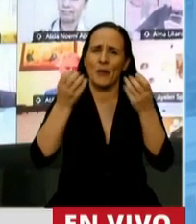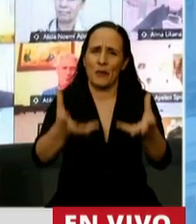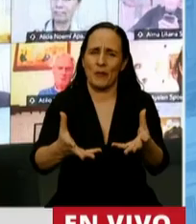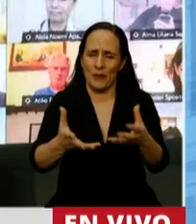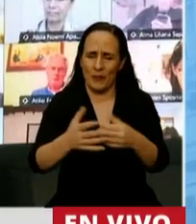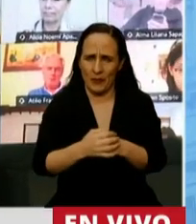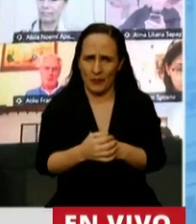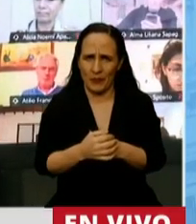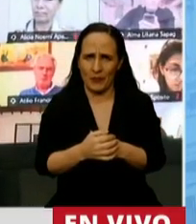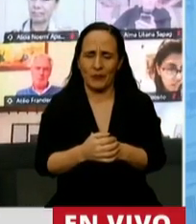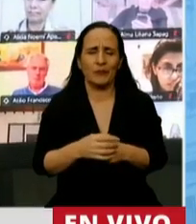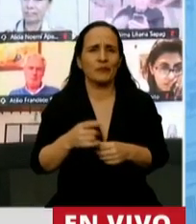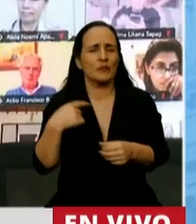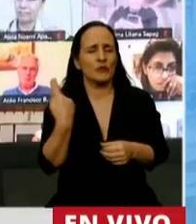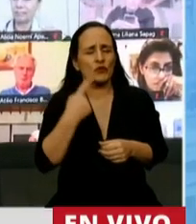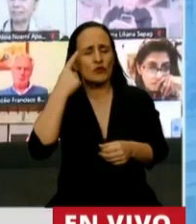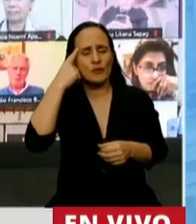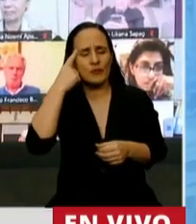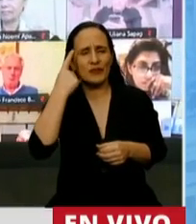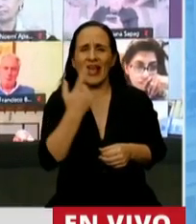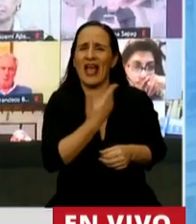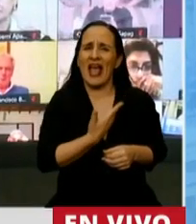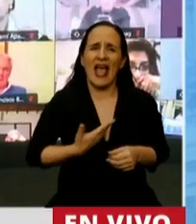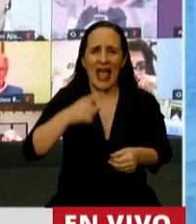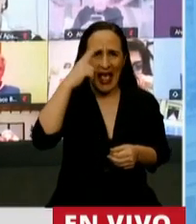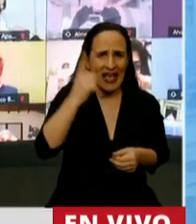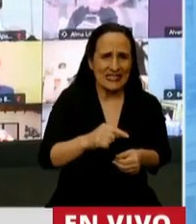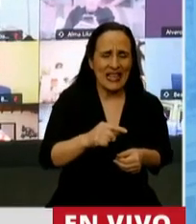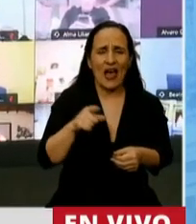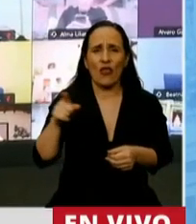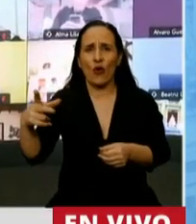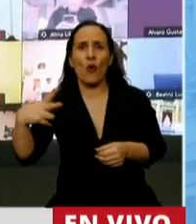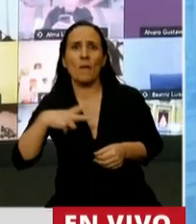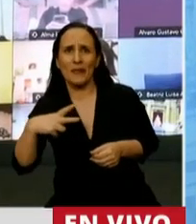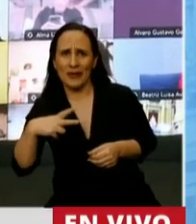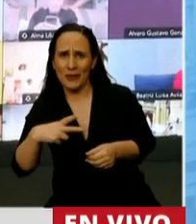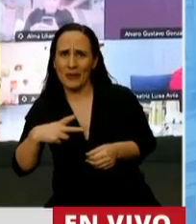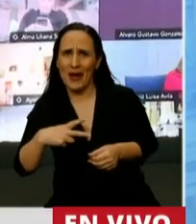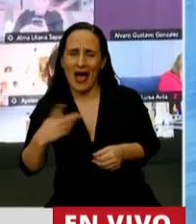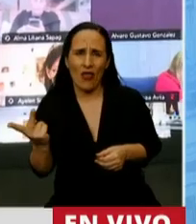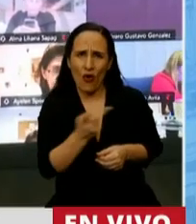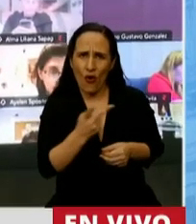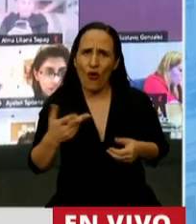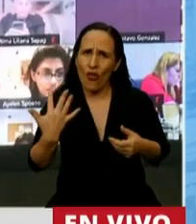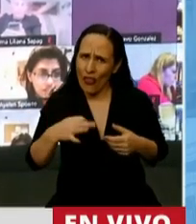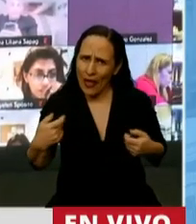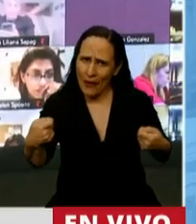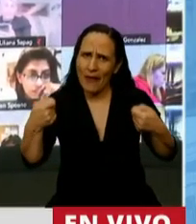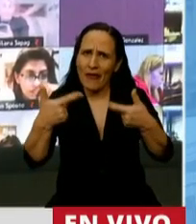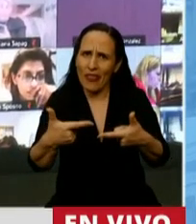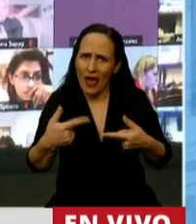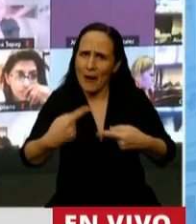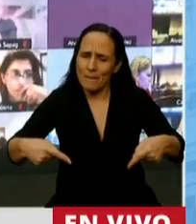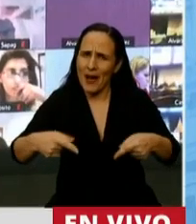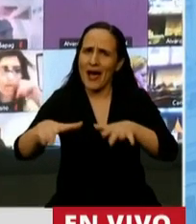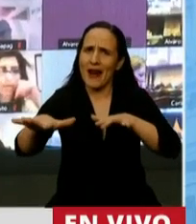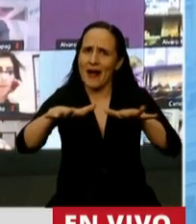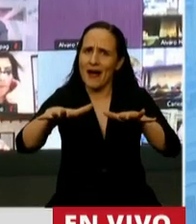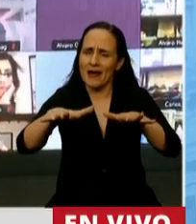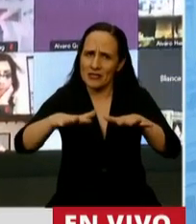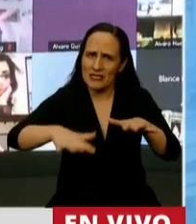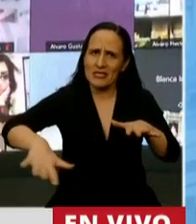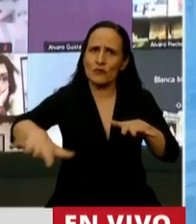al adelantar mi voto favorable, tengo en claro, y es bueno decirlo para evitar equívocos, que la